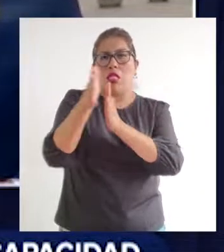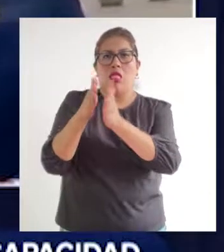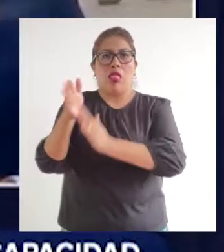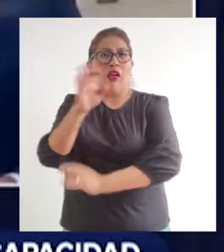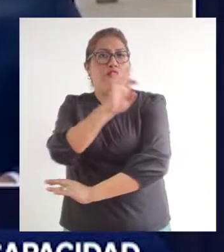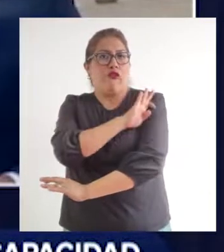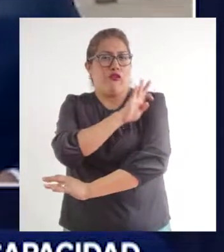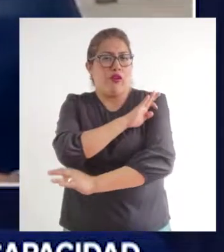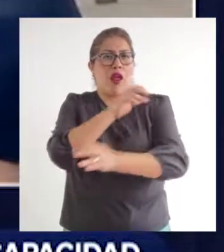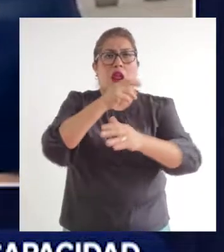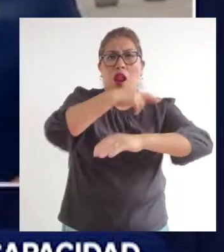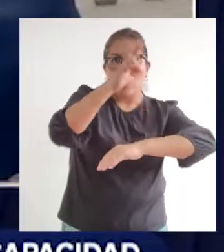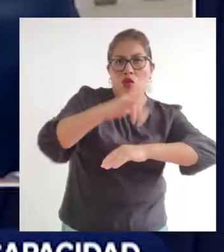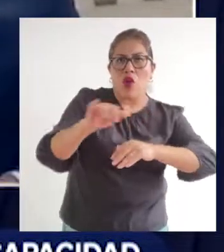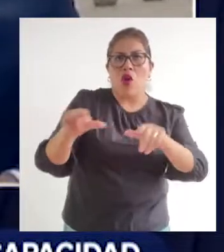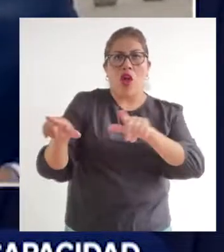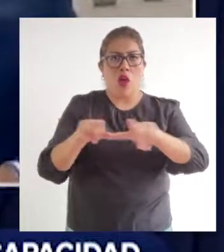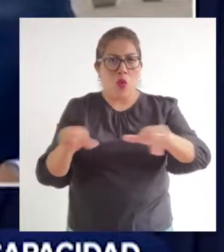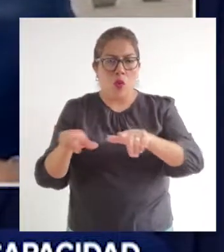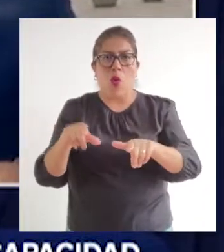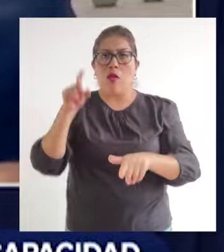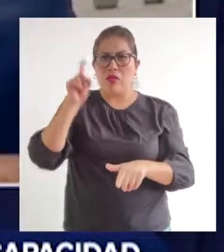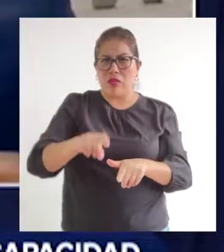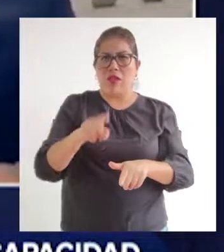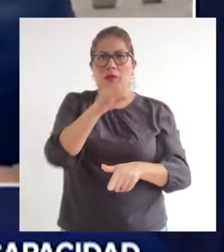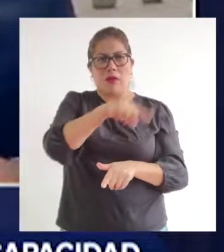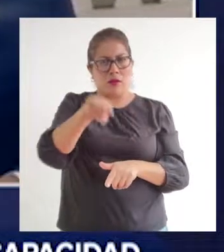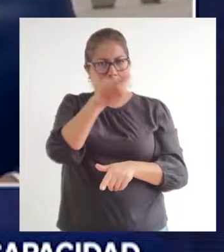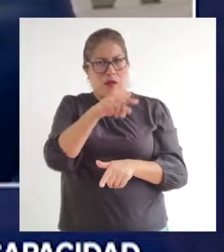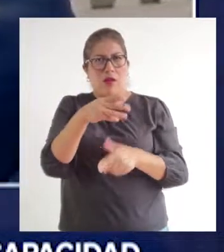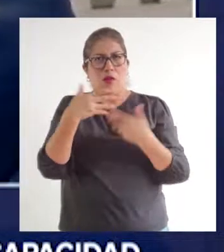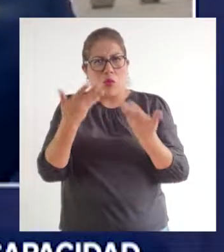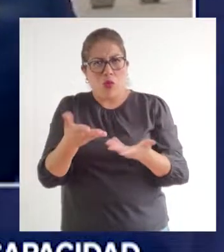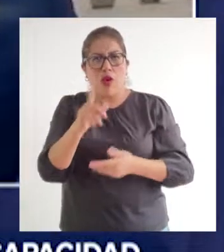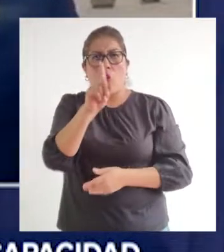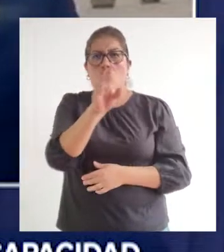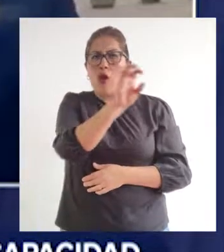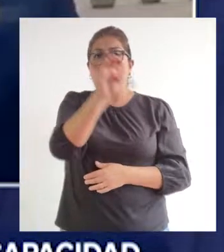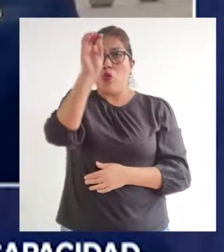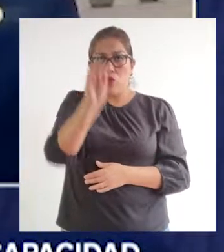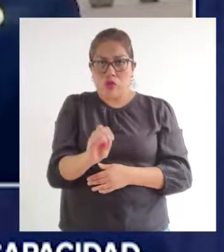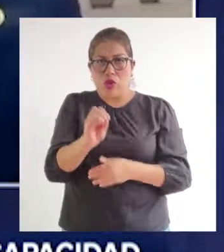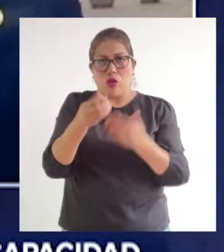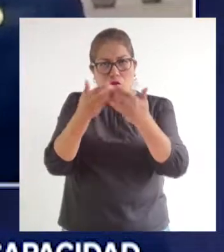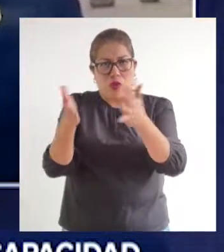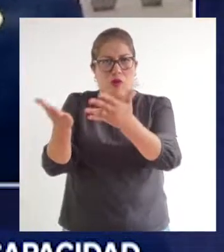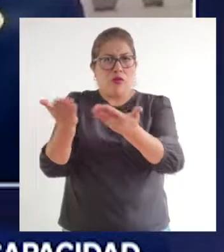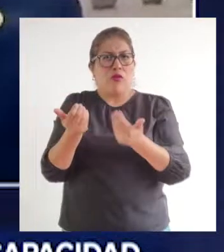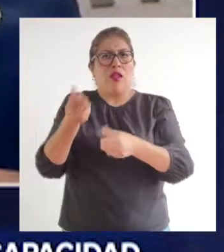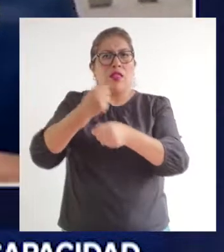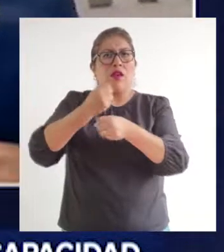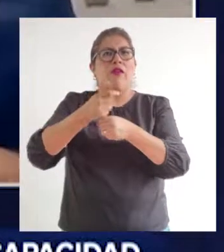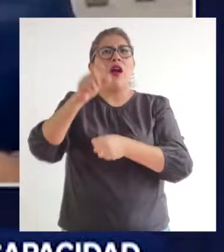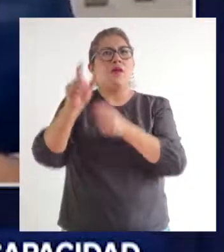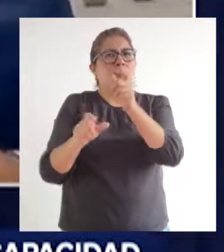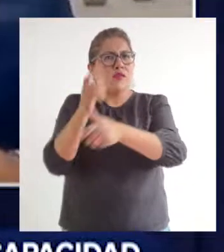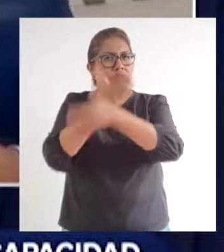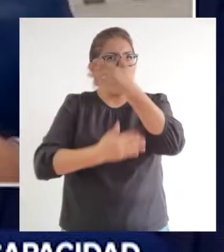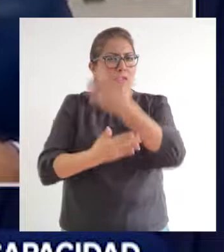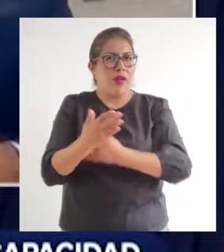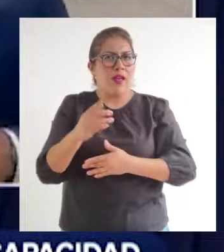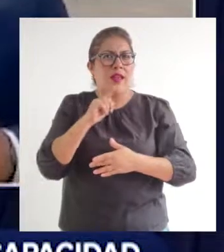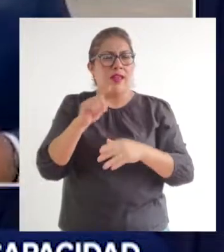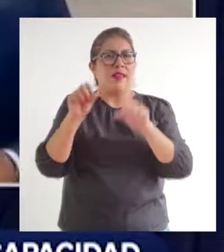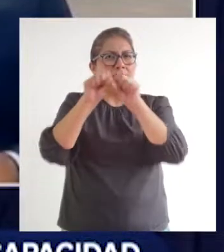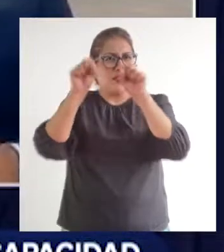y locales para que justamente ejecuten el 1% de su presupuesto en favor de las personas con discapacidad en temas que son